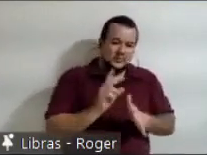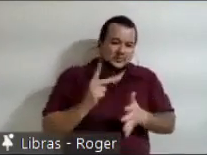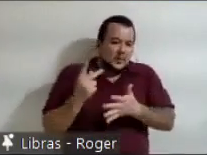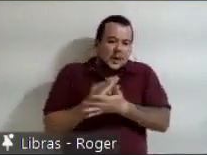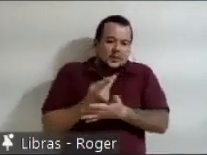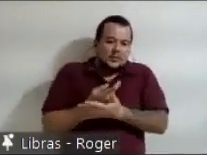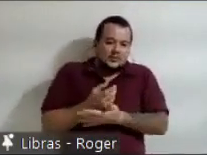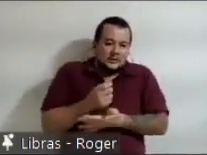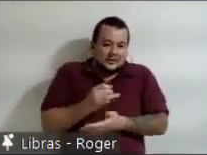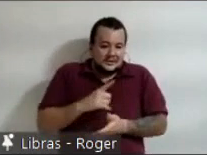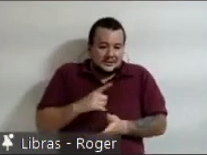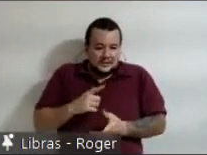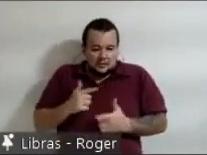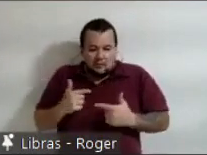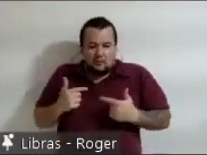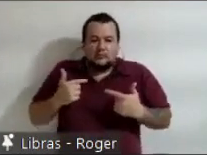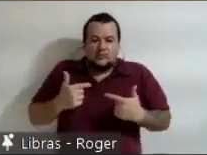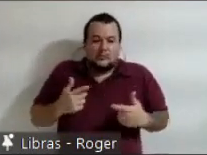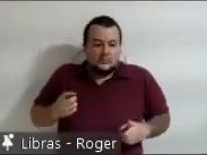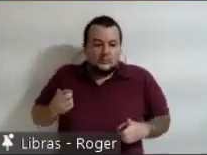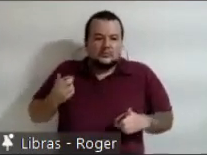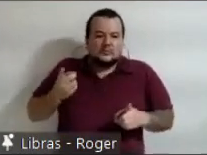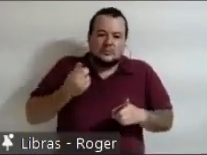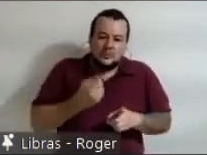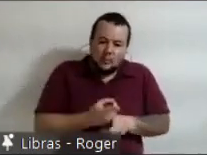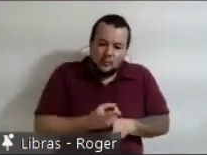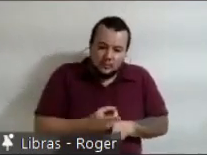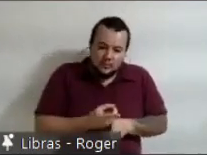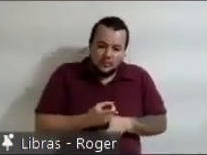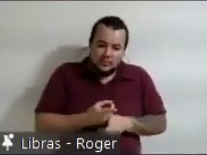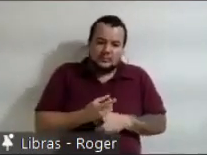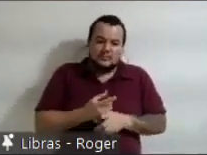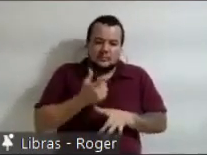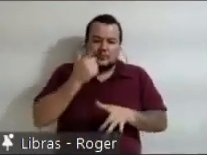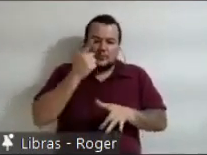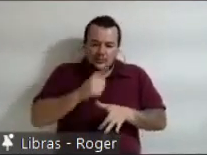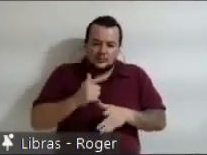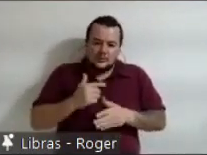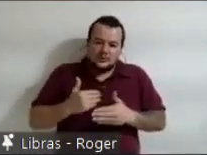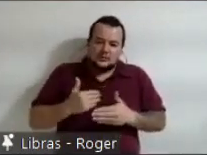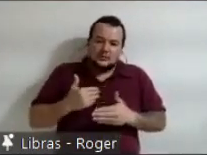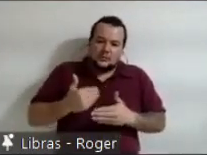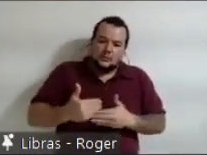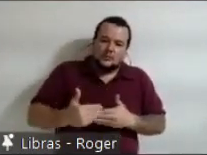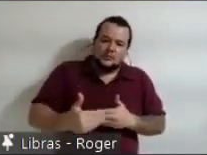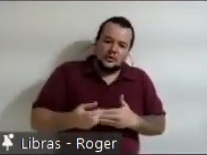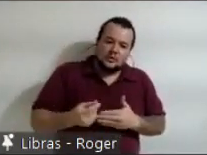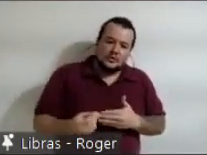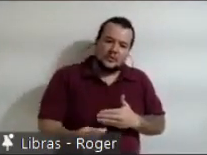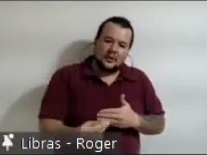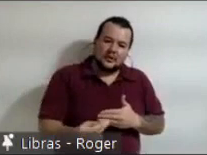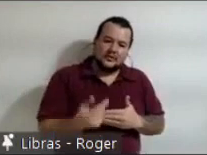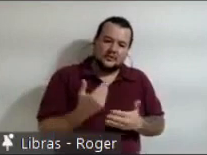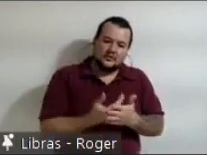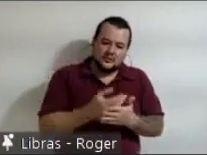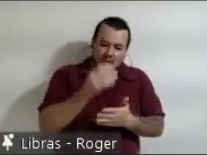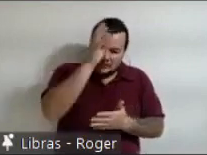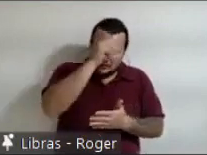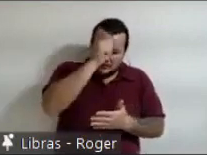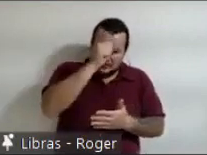desconocido estoy estudiando ese proceso de buscar respuestas